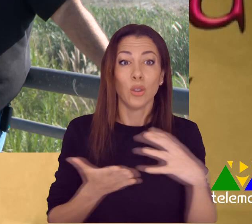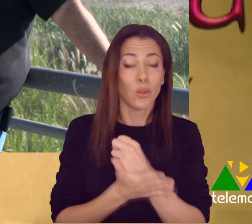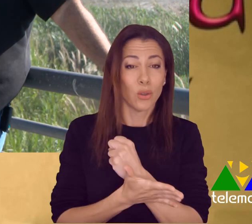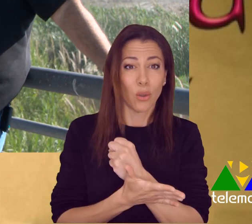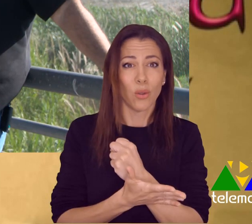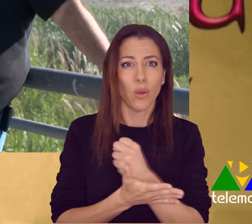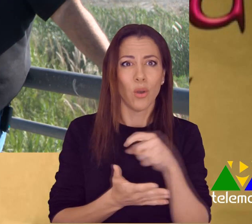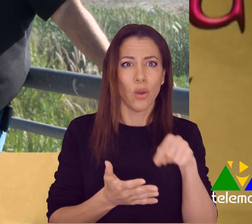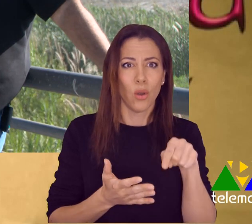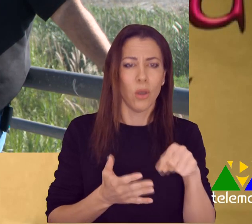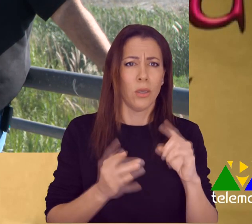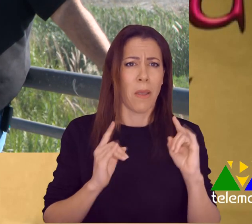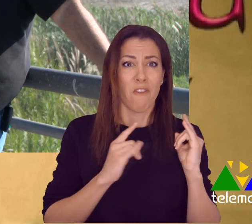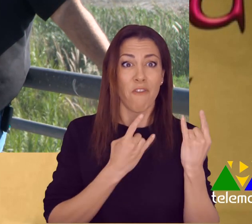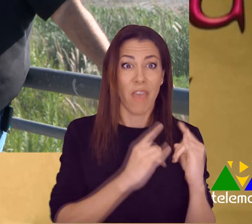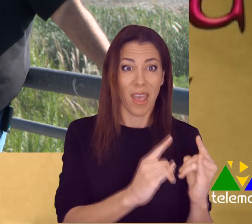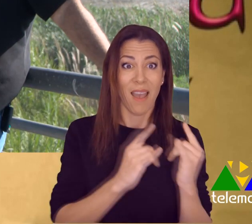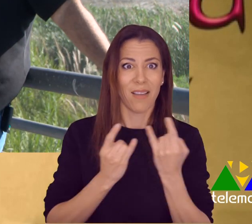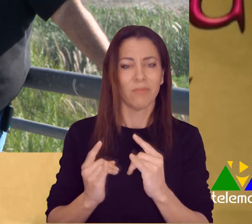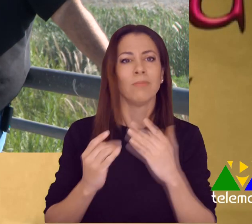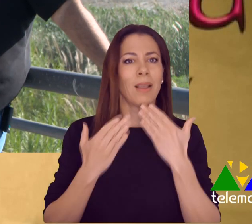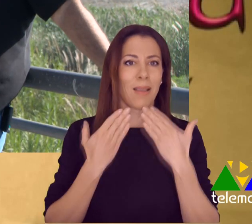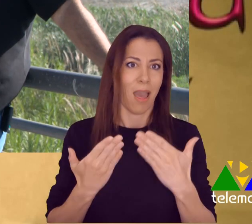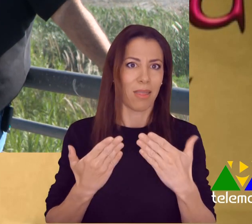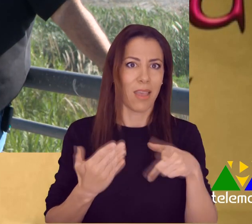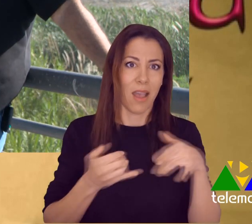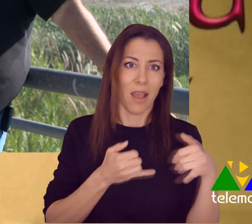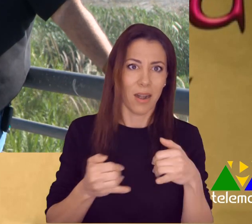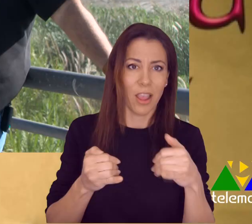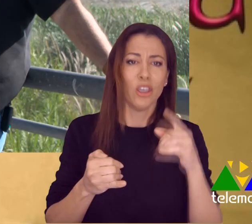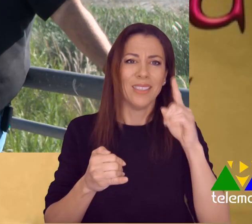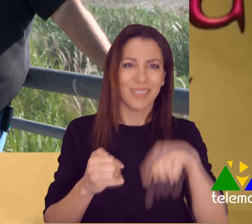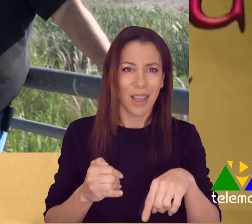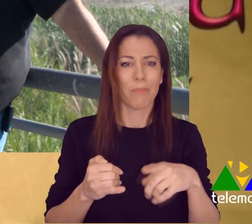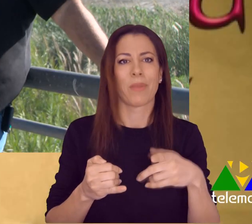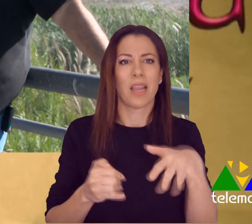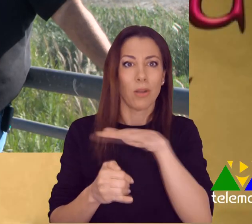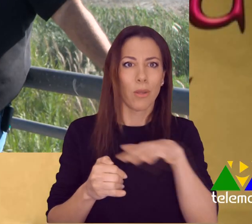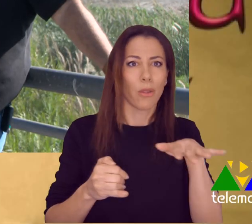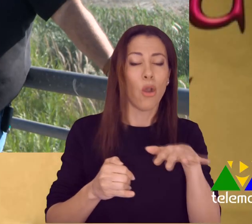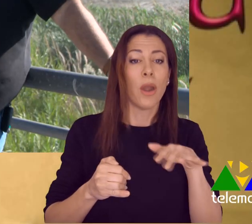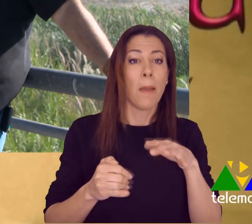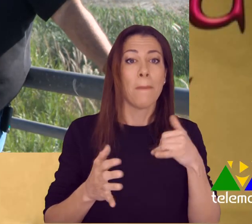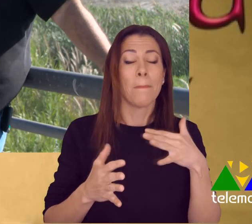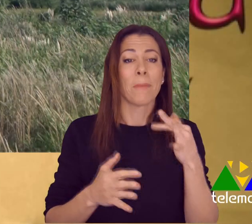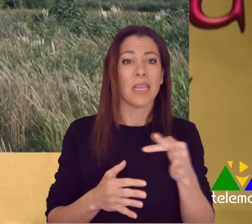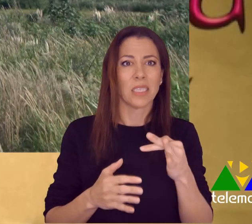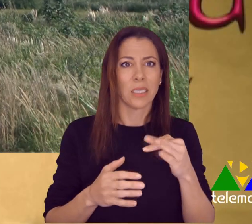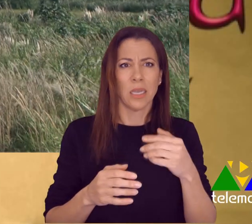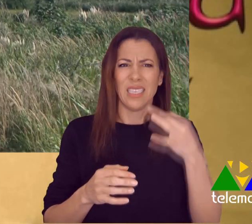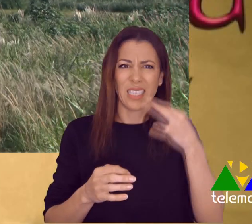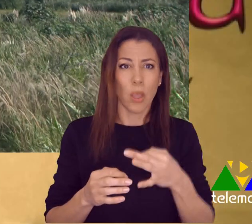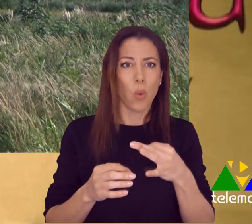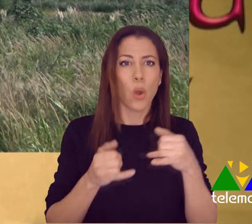esto, estas vegas se formaron gracias al río y gracias a la rambla. La punta del río debió ser más